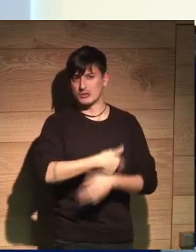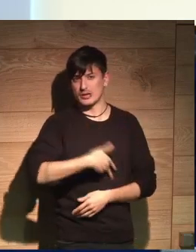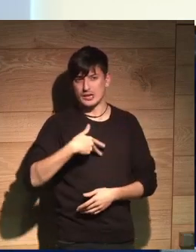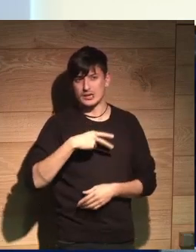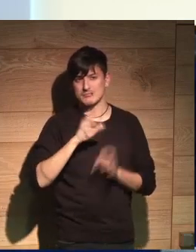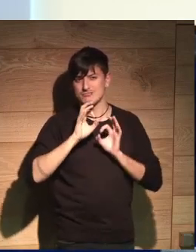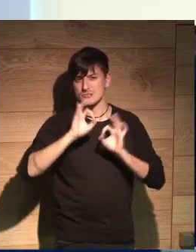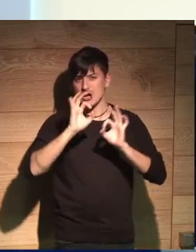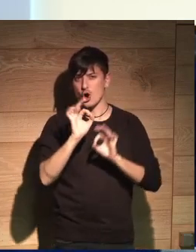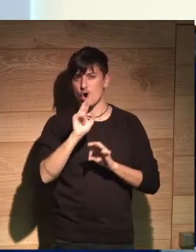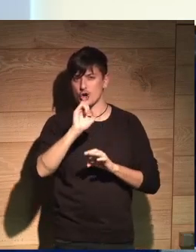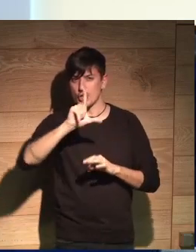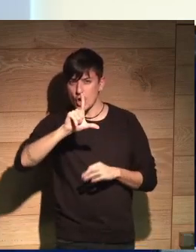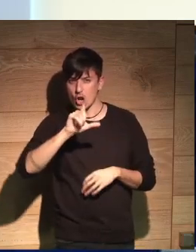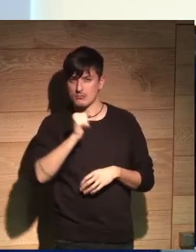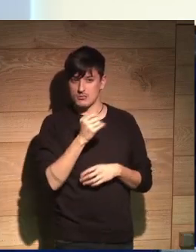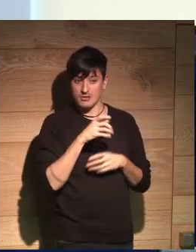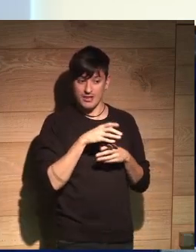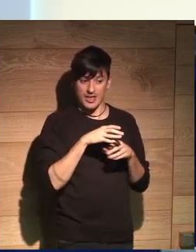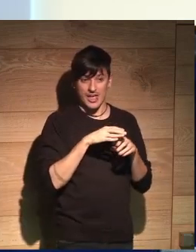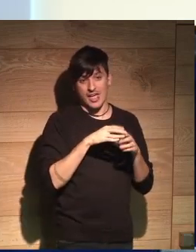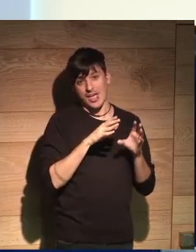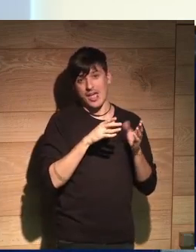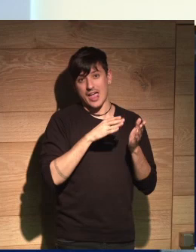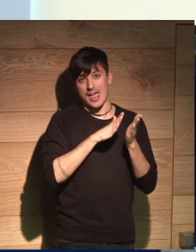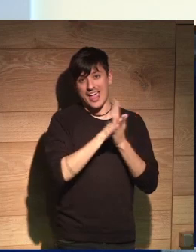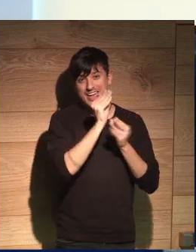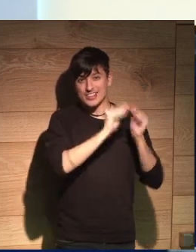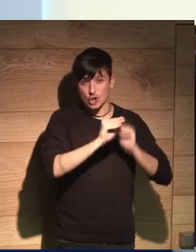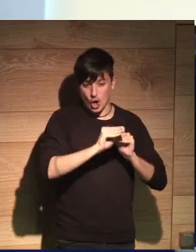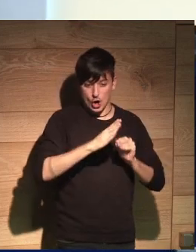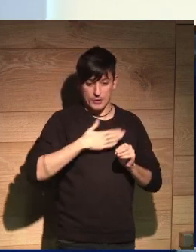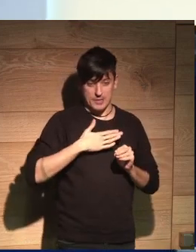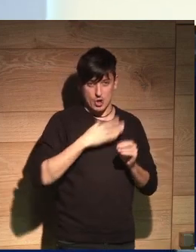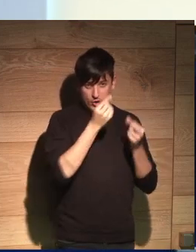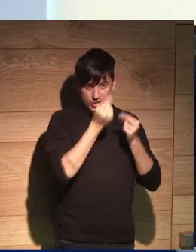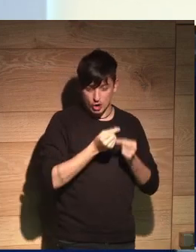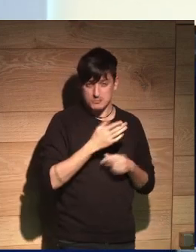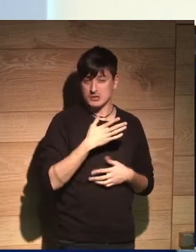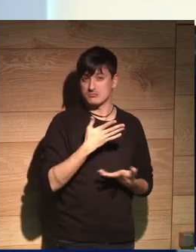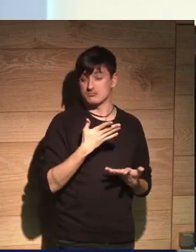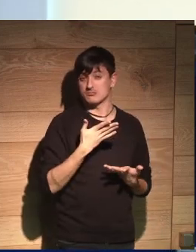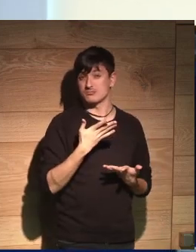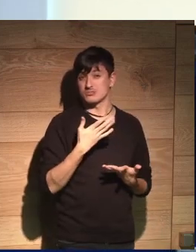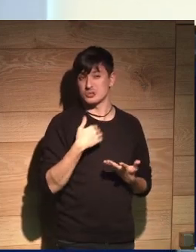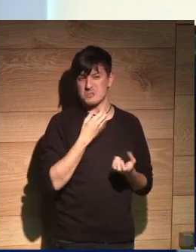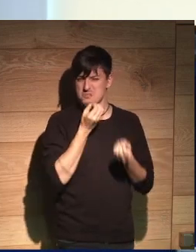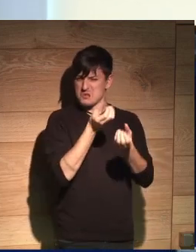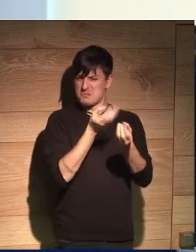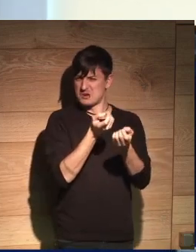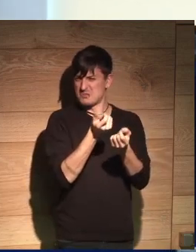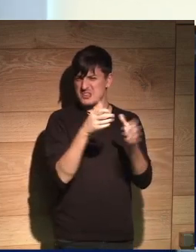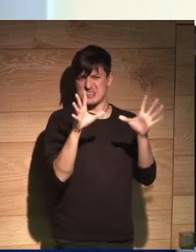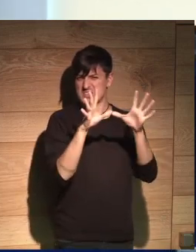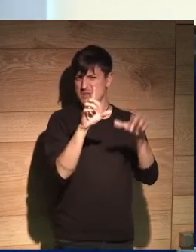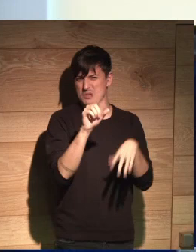en particular, a mi editor, por todo lo que sin él no sería este libro, no estaría aquí. Bien, voy a dar una pincelada, van a ser 10